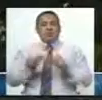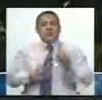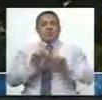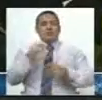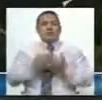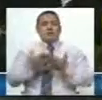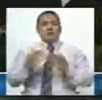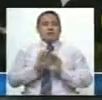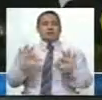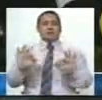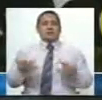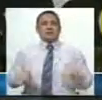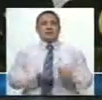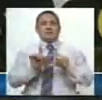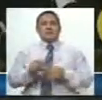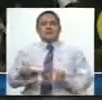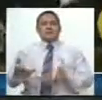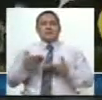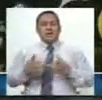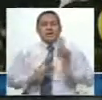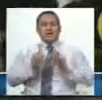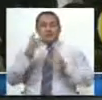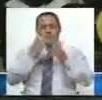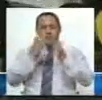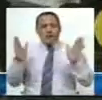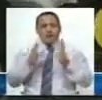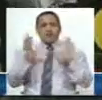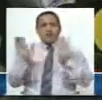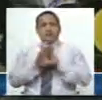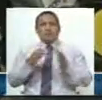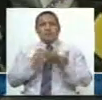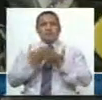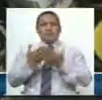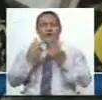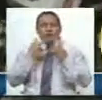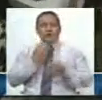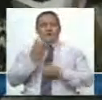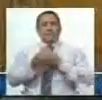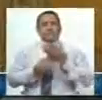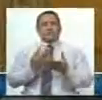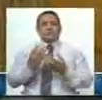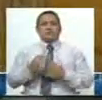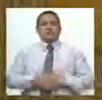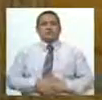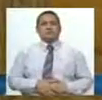que la sustenten, y otras nos permiten abrir algunas puertas para cruzar información. Así que todo es útil.